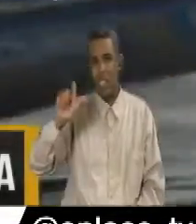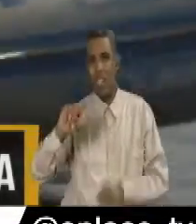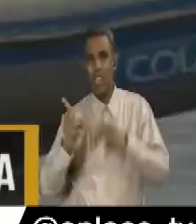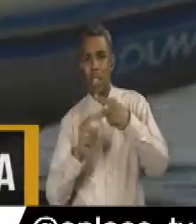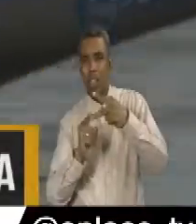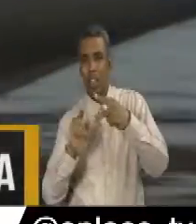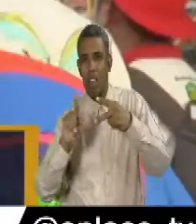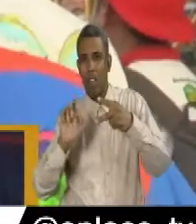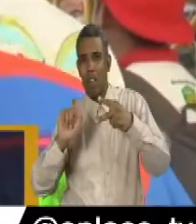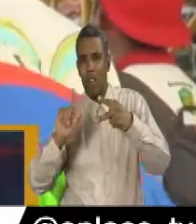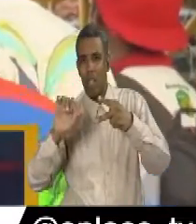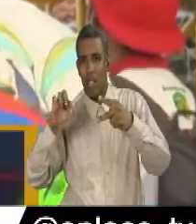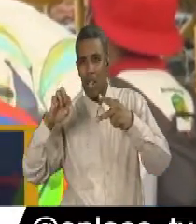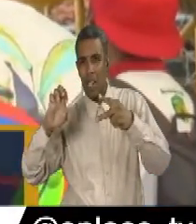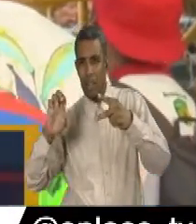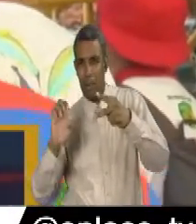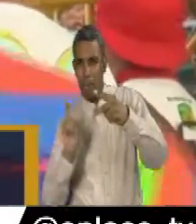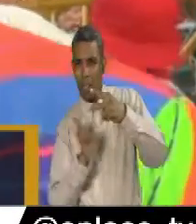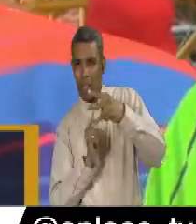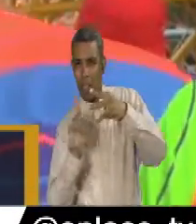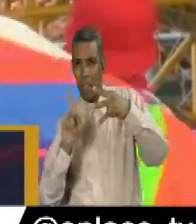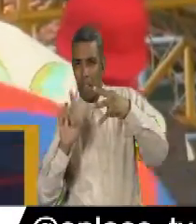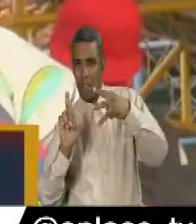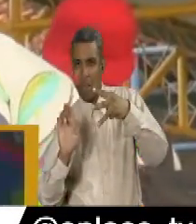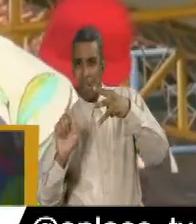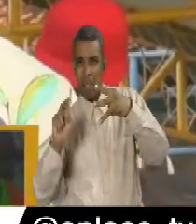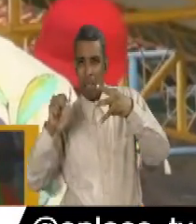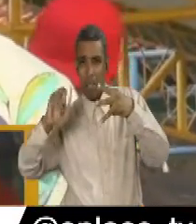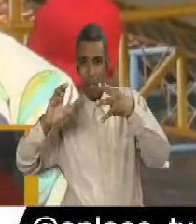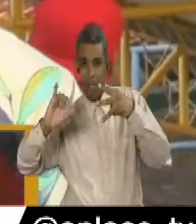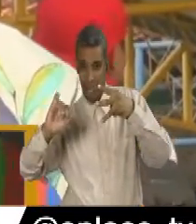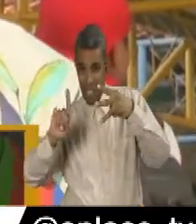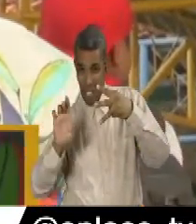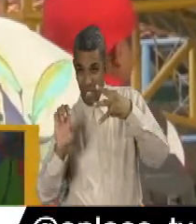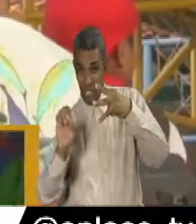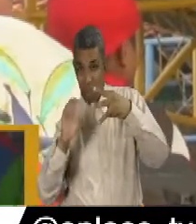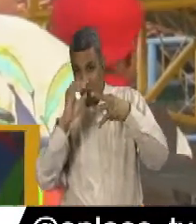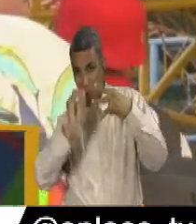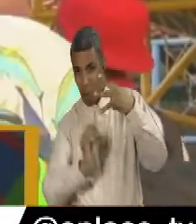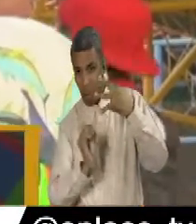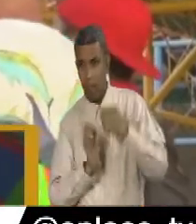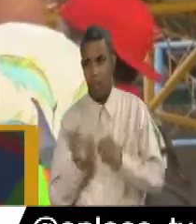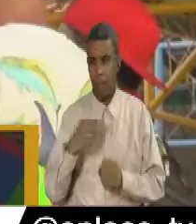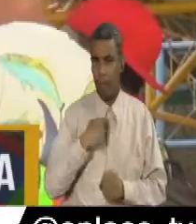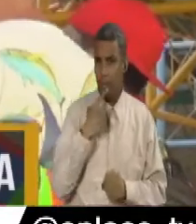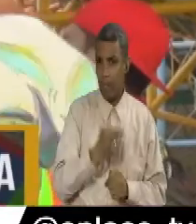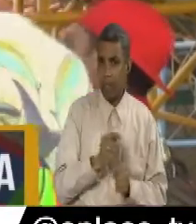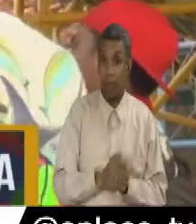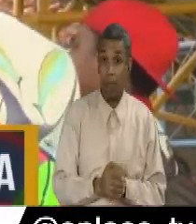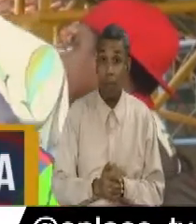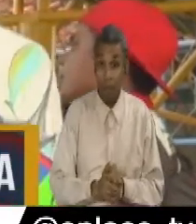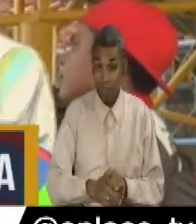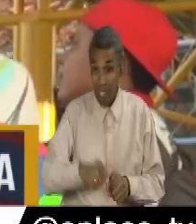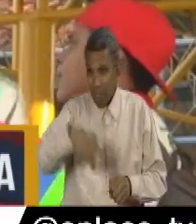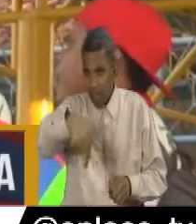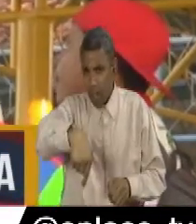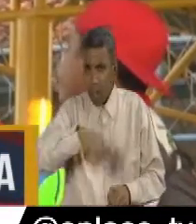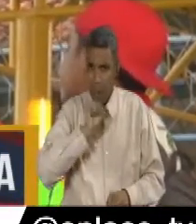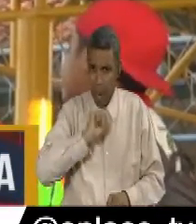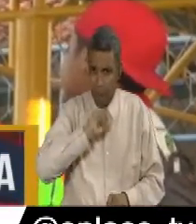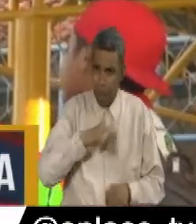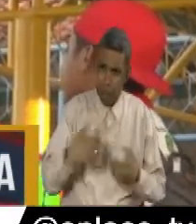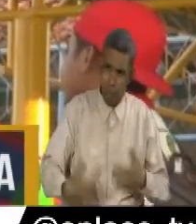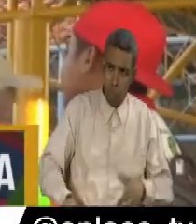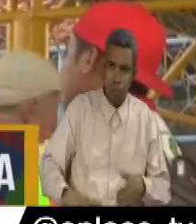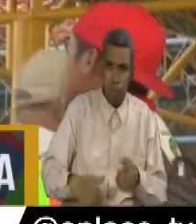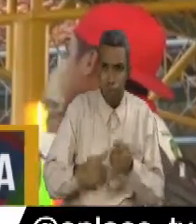Francisco Valentierra. Aquí en Barranca Bermeja, siento que me llevó lo mejor de este municipio, el